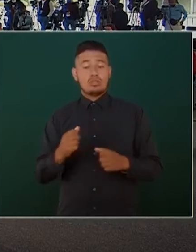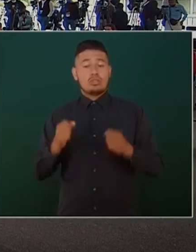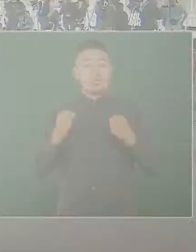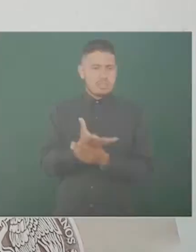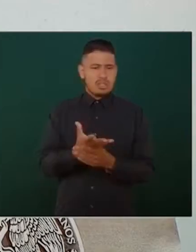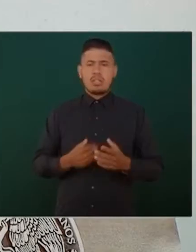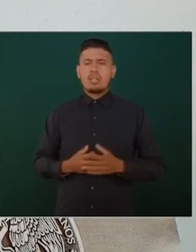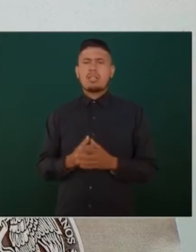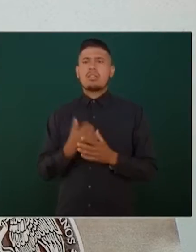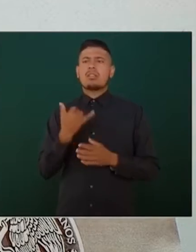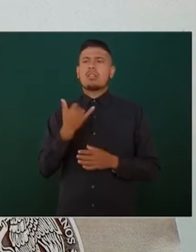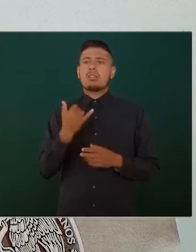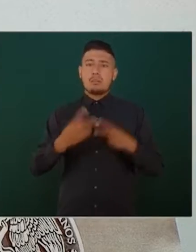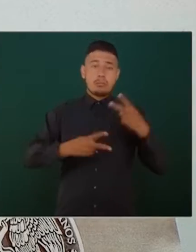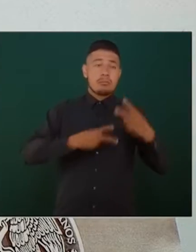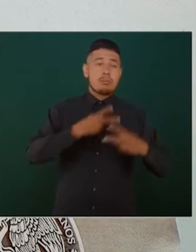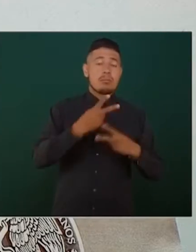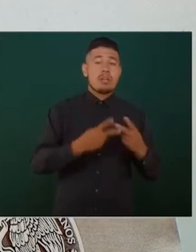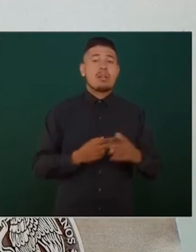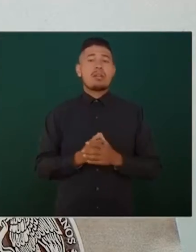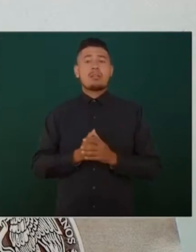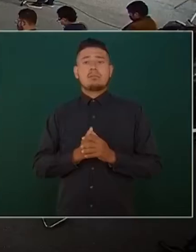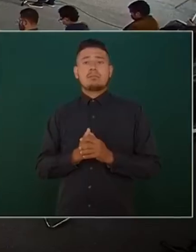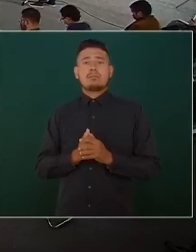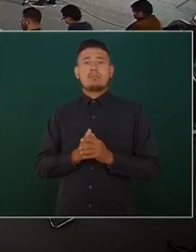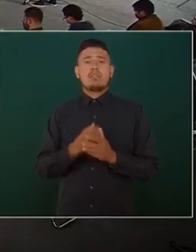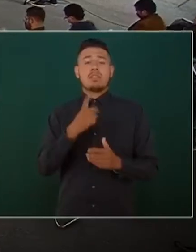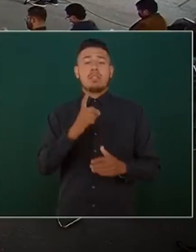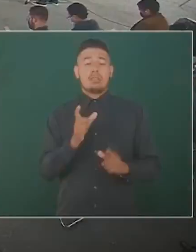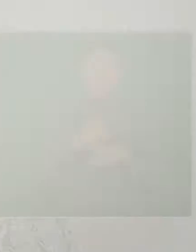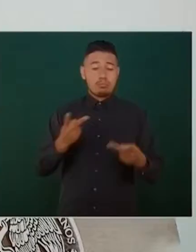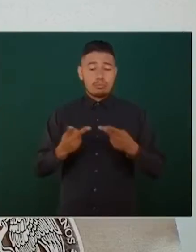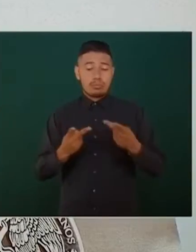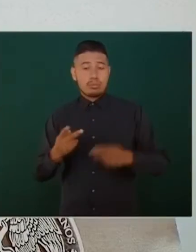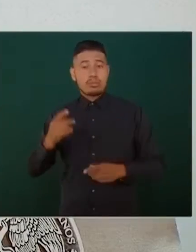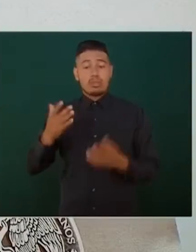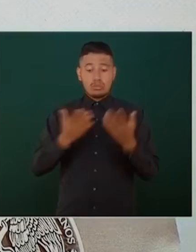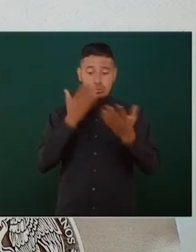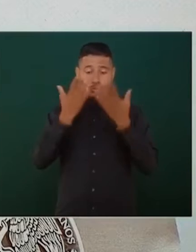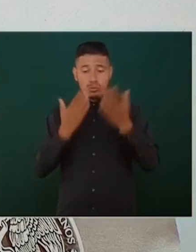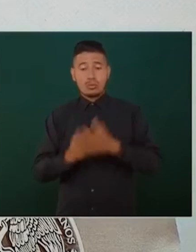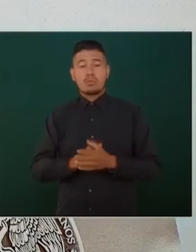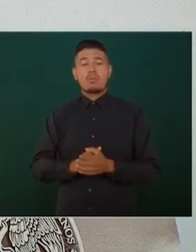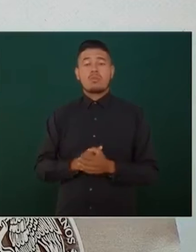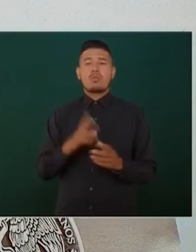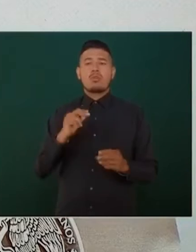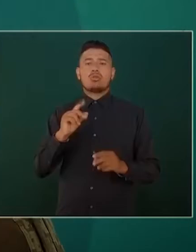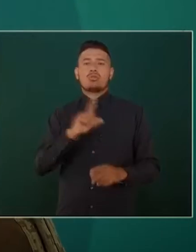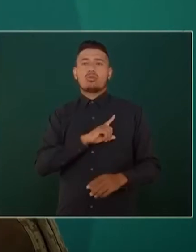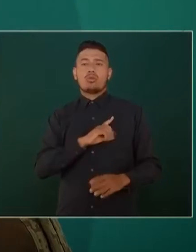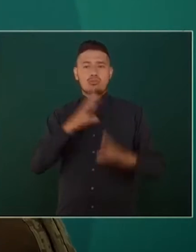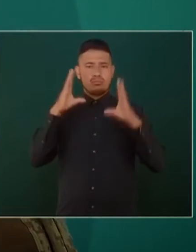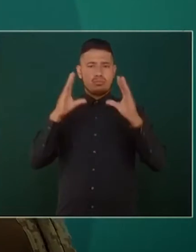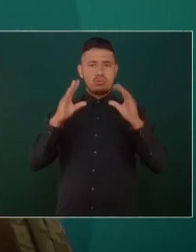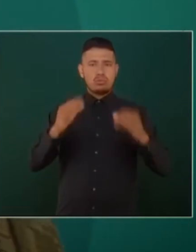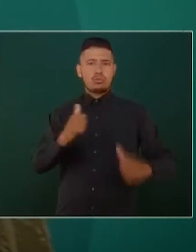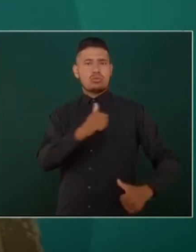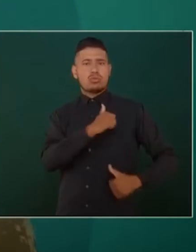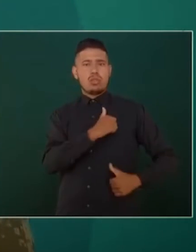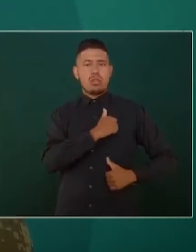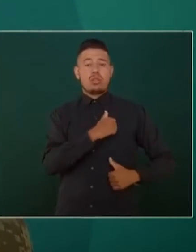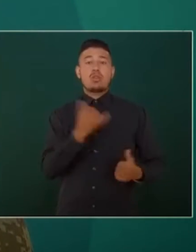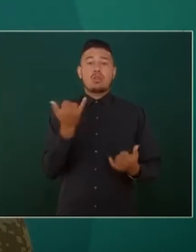pública y se va a las filas de la Guardia Nacional. No es lo mismo formar a un soldado que